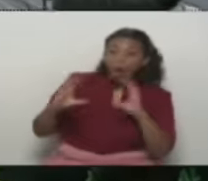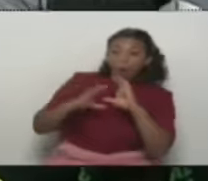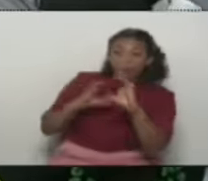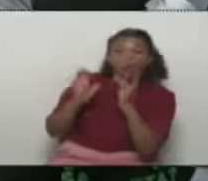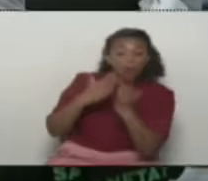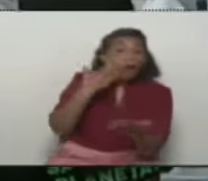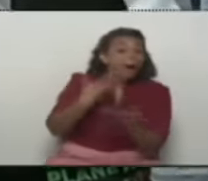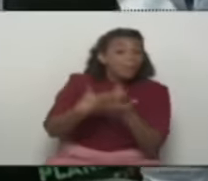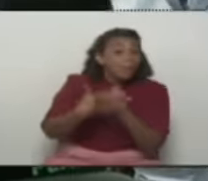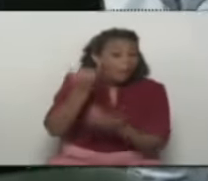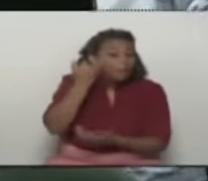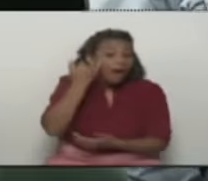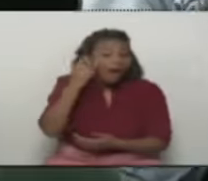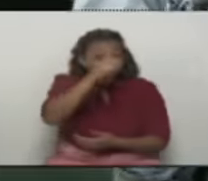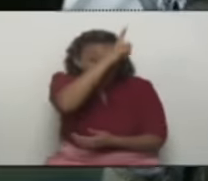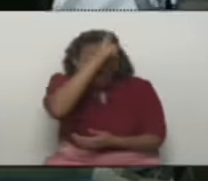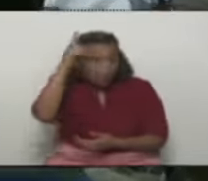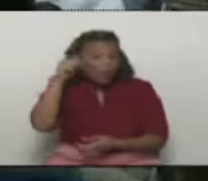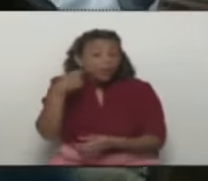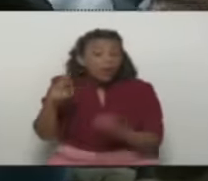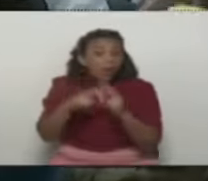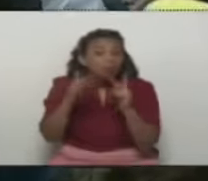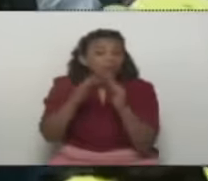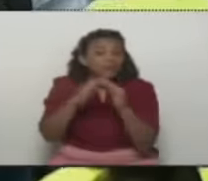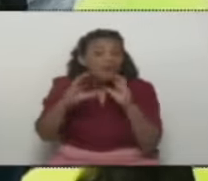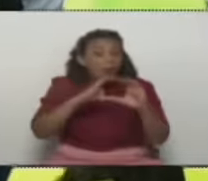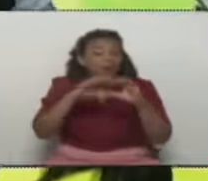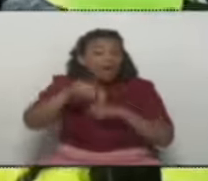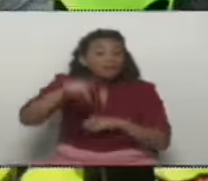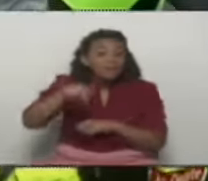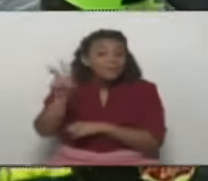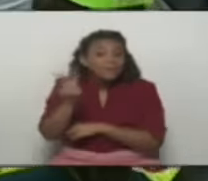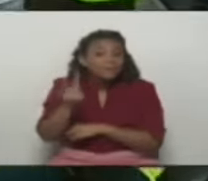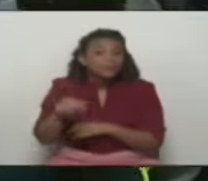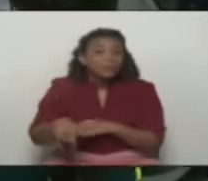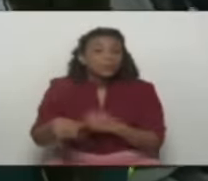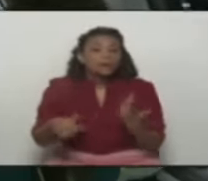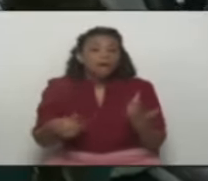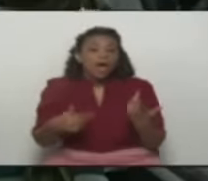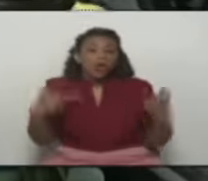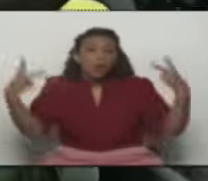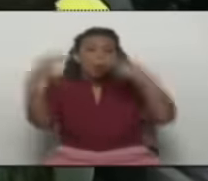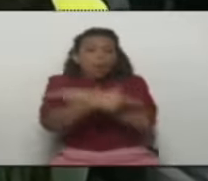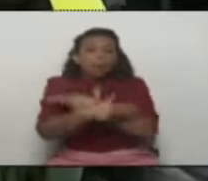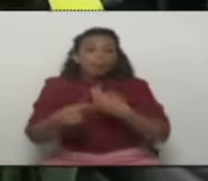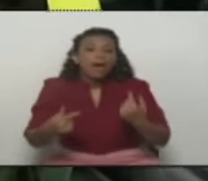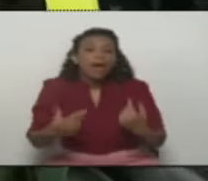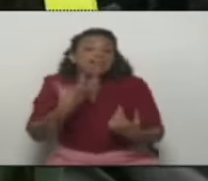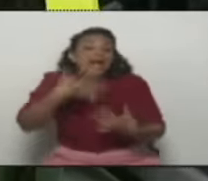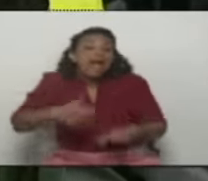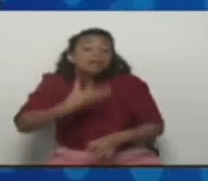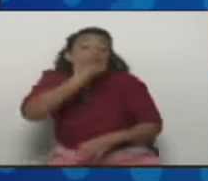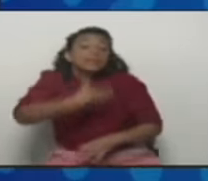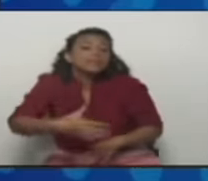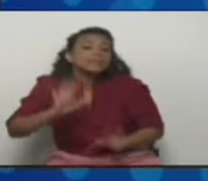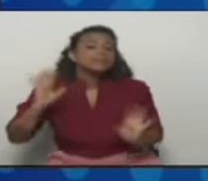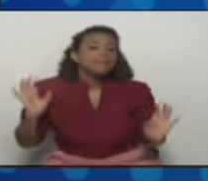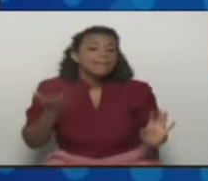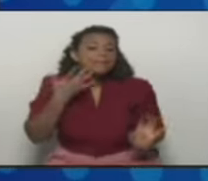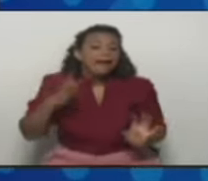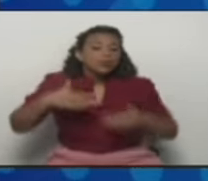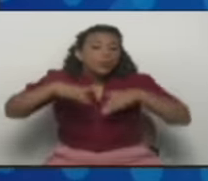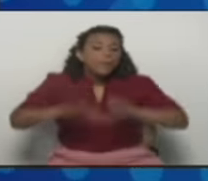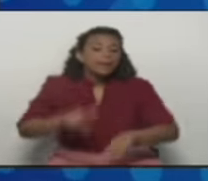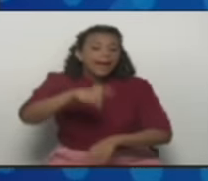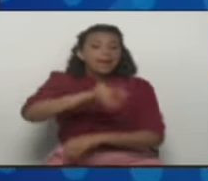prueba, y decía que no iba a haber elecciones en Venezuela. Eso. Que las elecciones si acaso eran en diciembre. Uh-huh. Y que